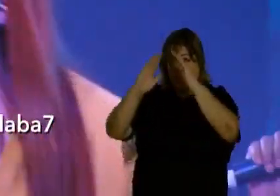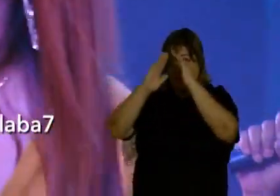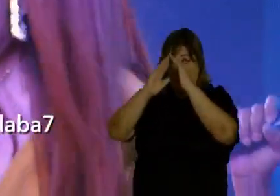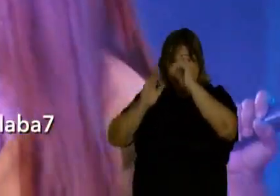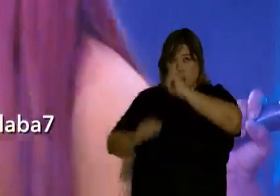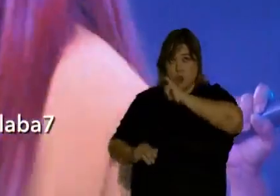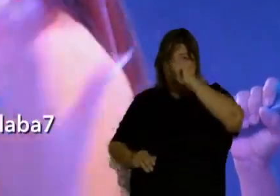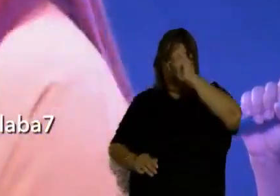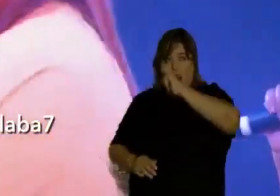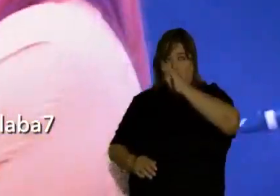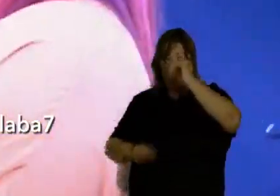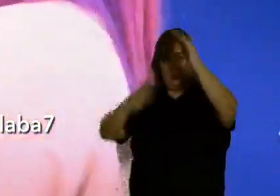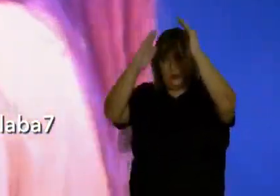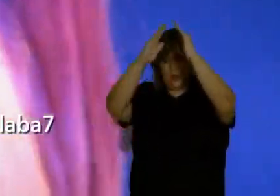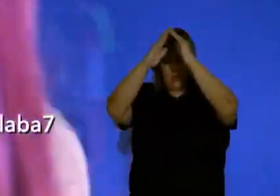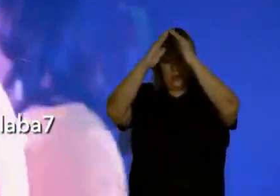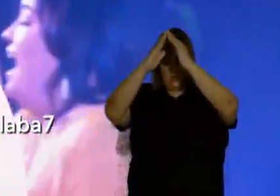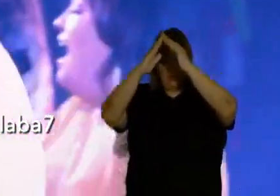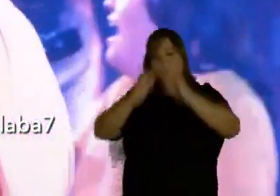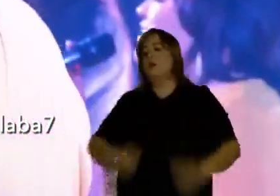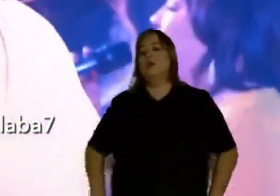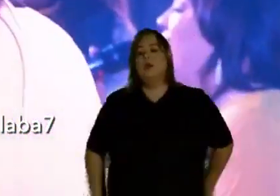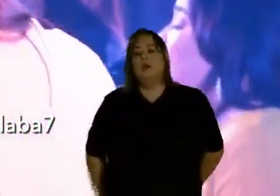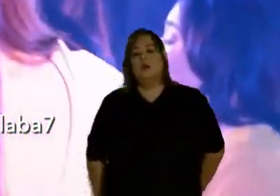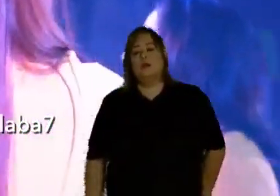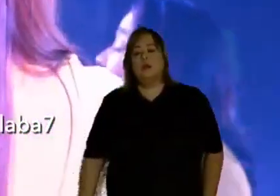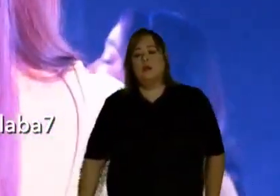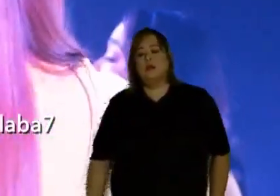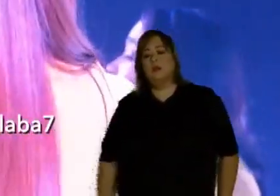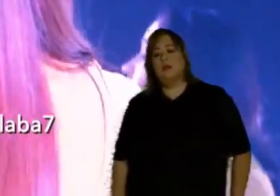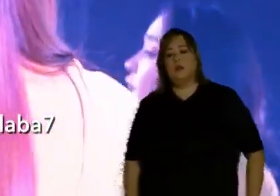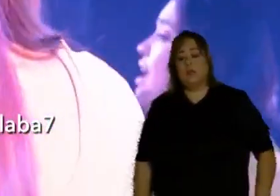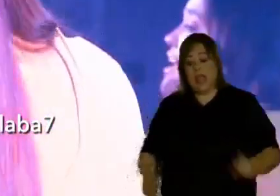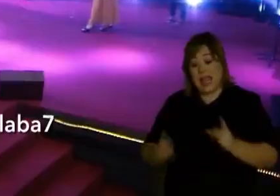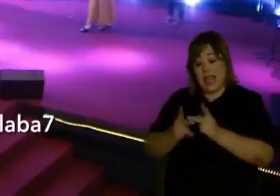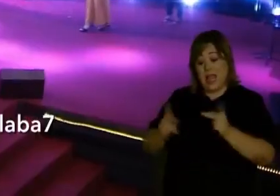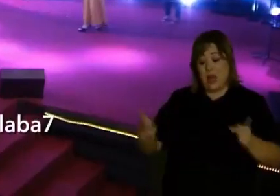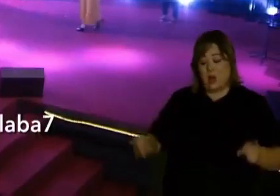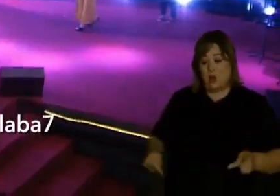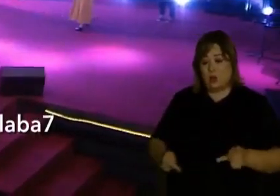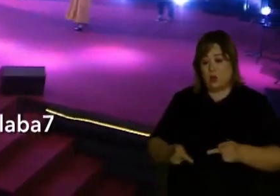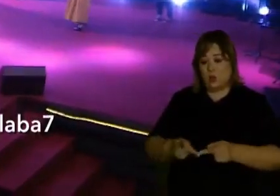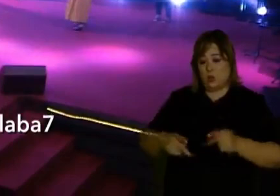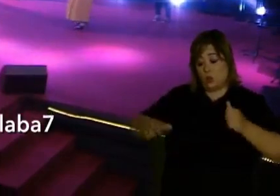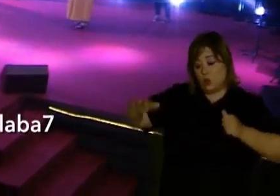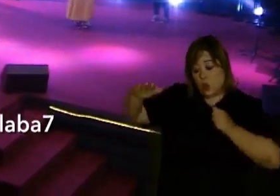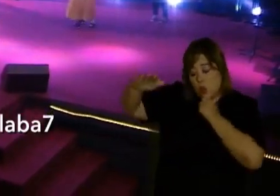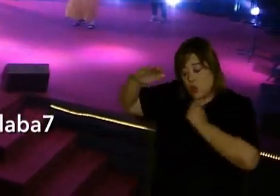Tu lugar secreto sea